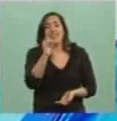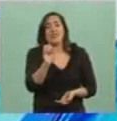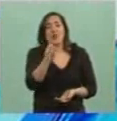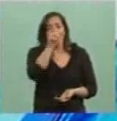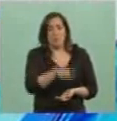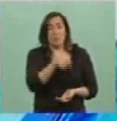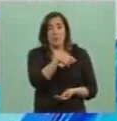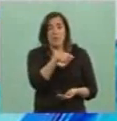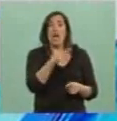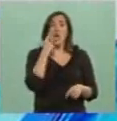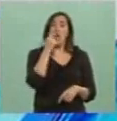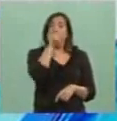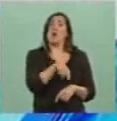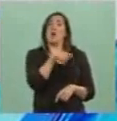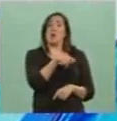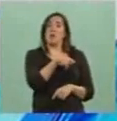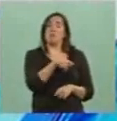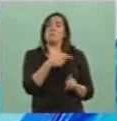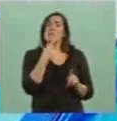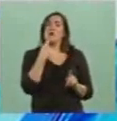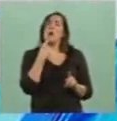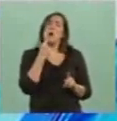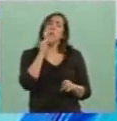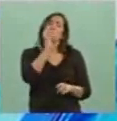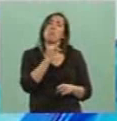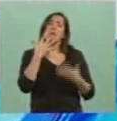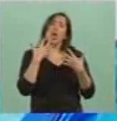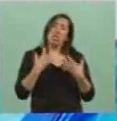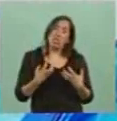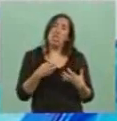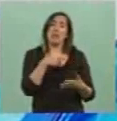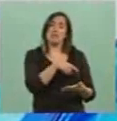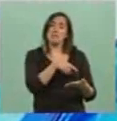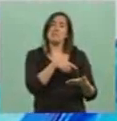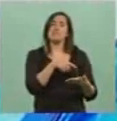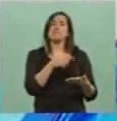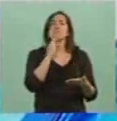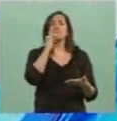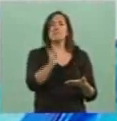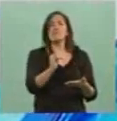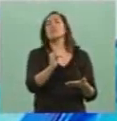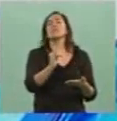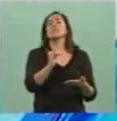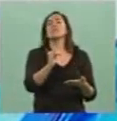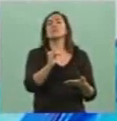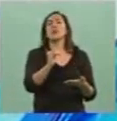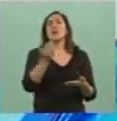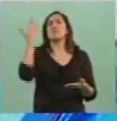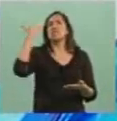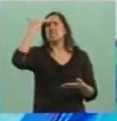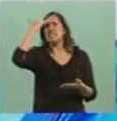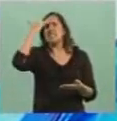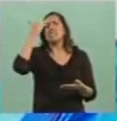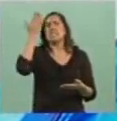Resulta ser que este señor que decía que estaba muy desanimado y decía que hacían 15 o